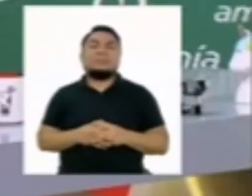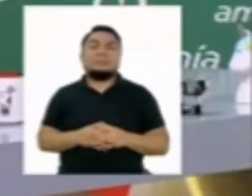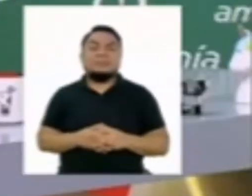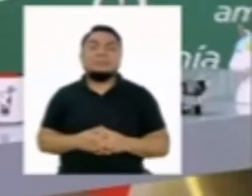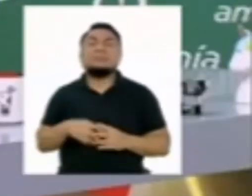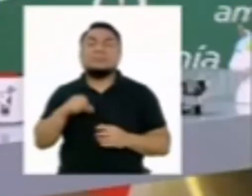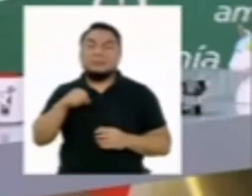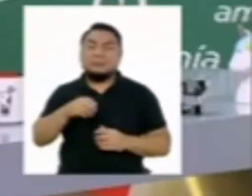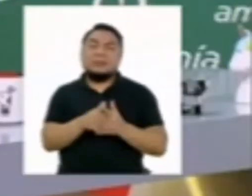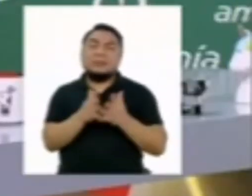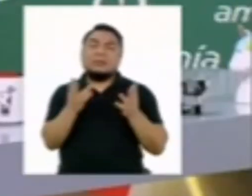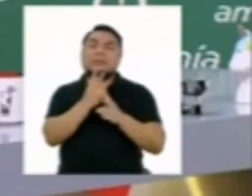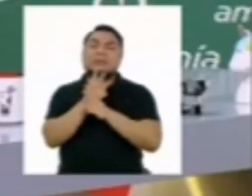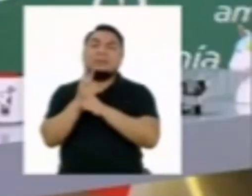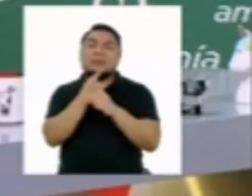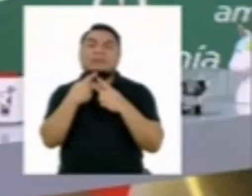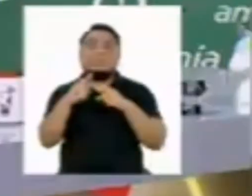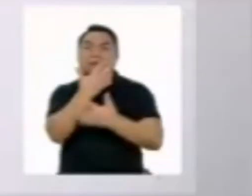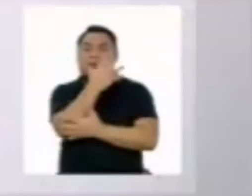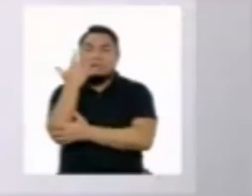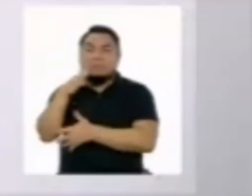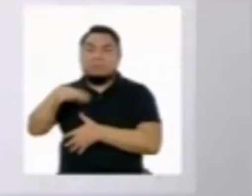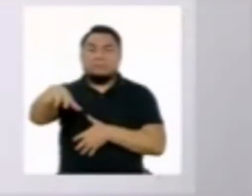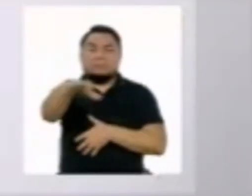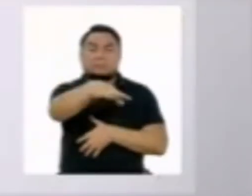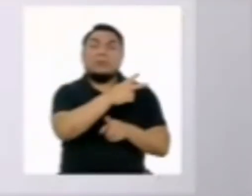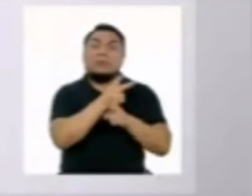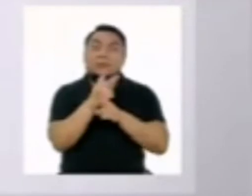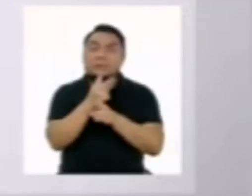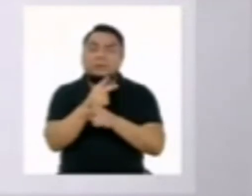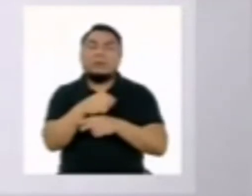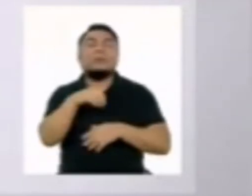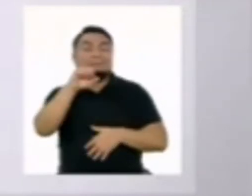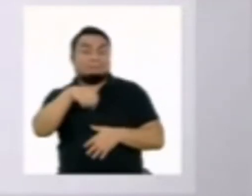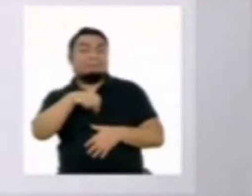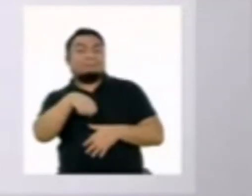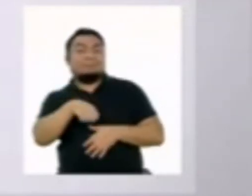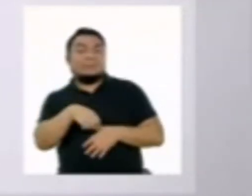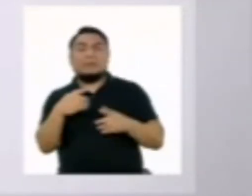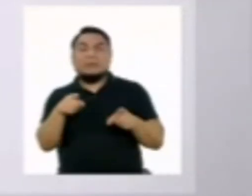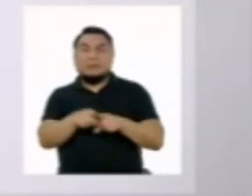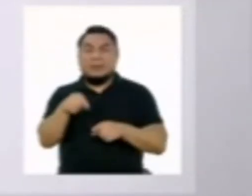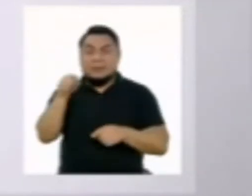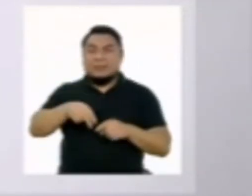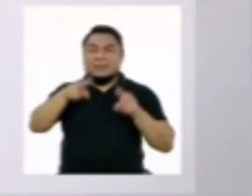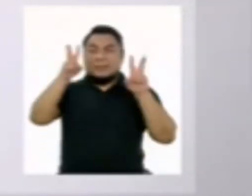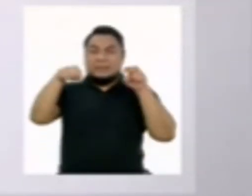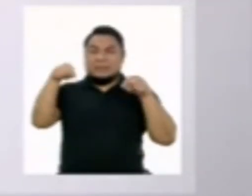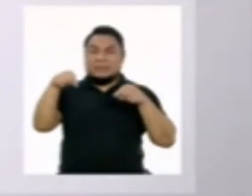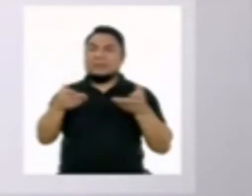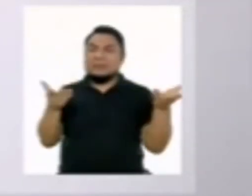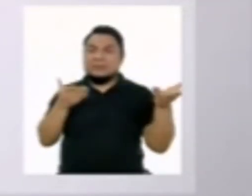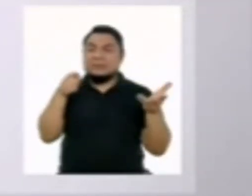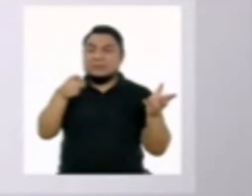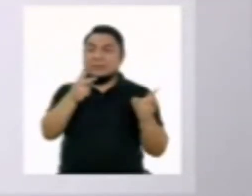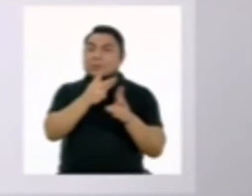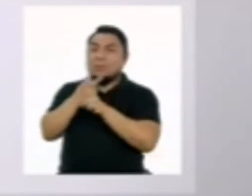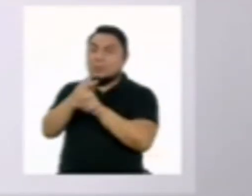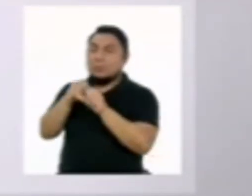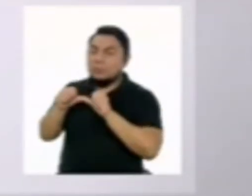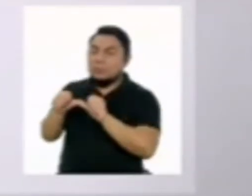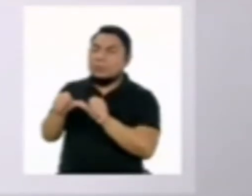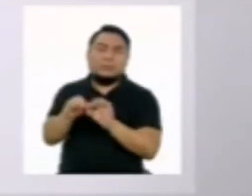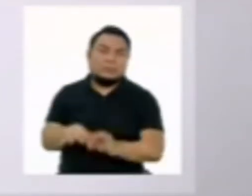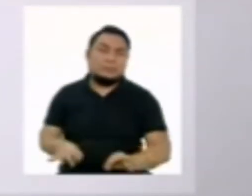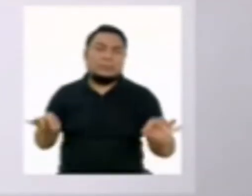Hay que cuidar mucho esa biodiversidad, ¿no? Claro, además, volviendo a nuestro tema de hoy, conservarla es